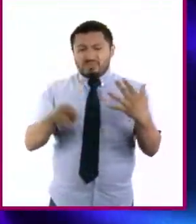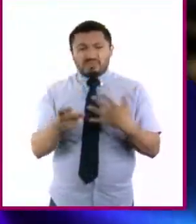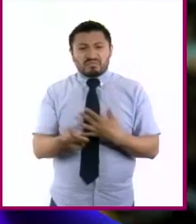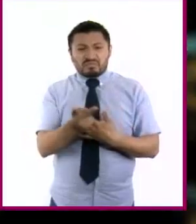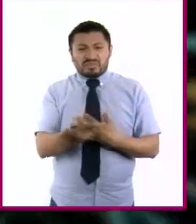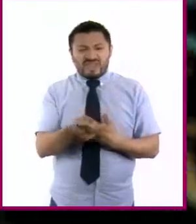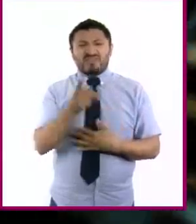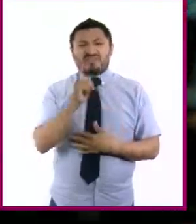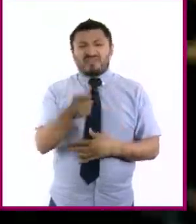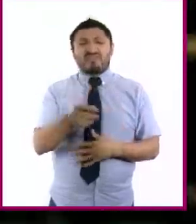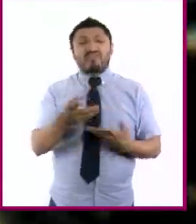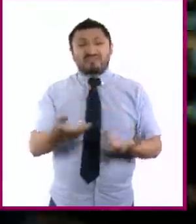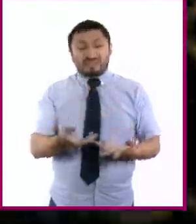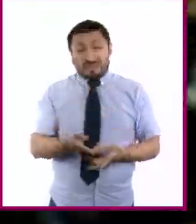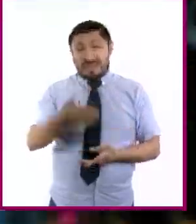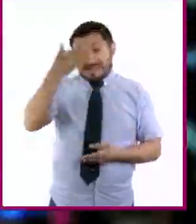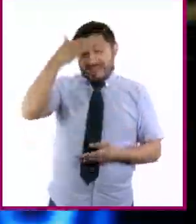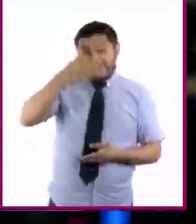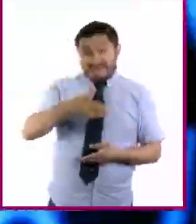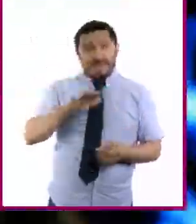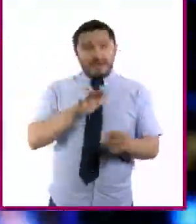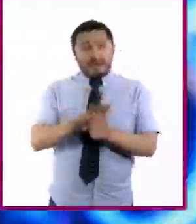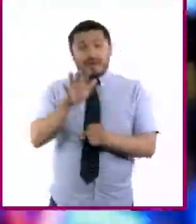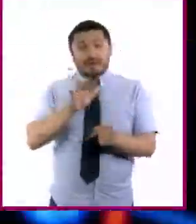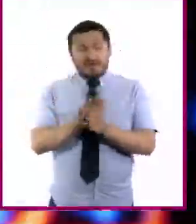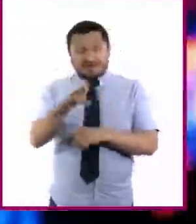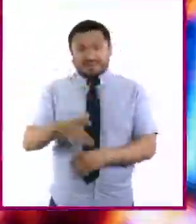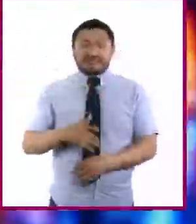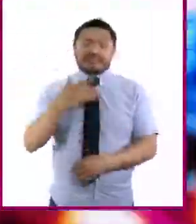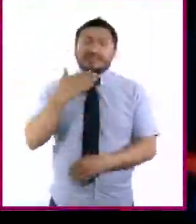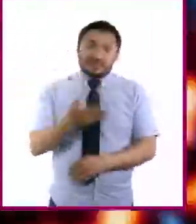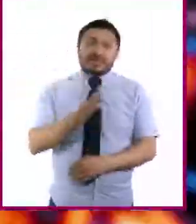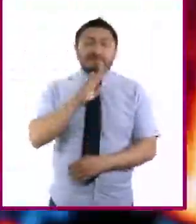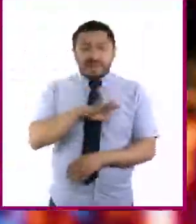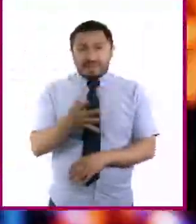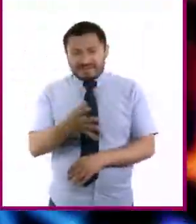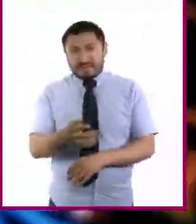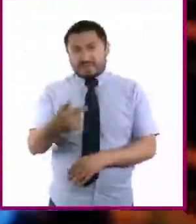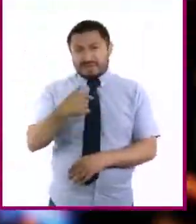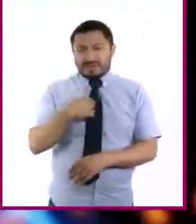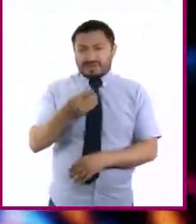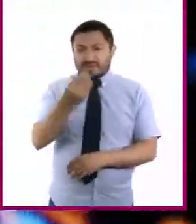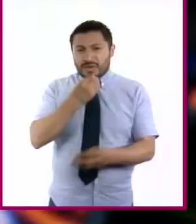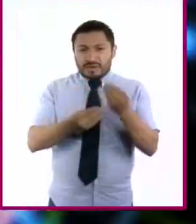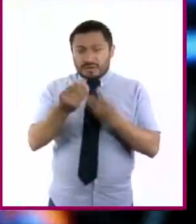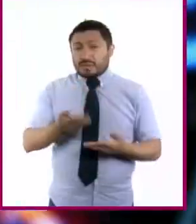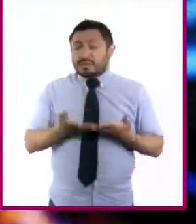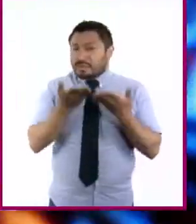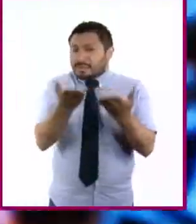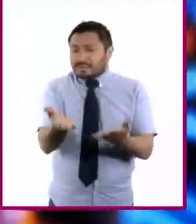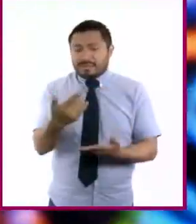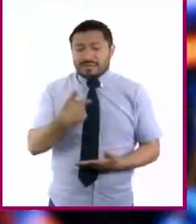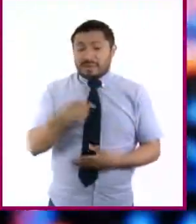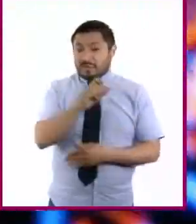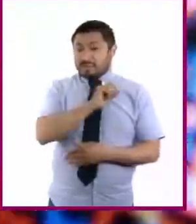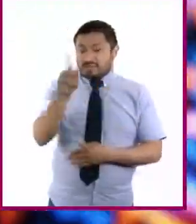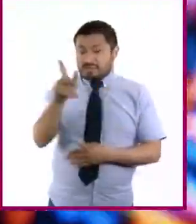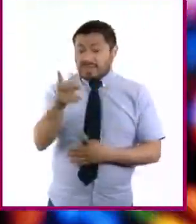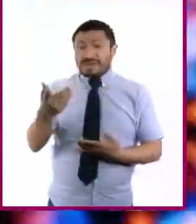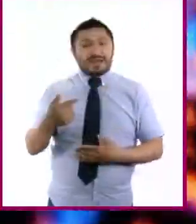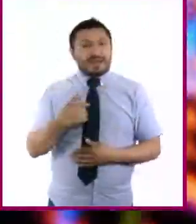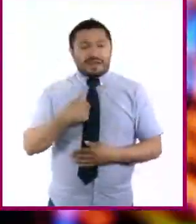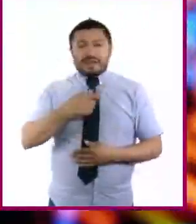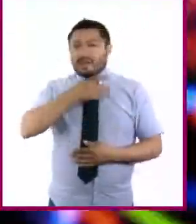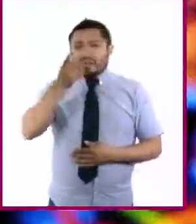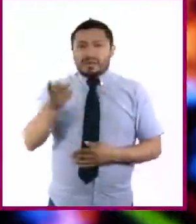qué? Pues para saber qué tan satisfecho estás con mi servicio de comestible parlante profesional. Se las voy a aplicar